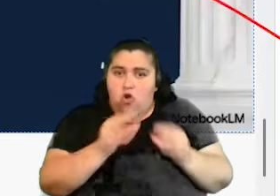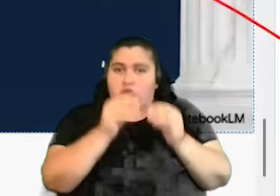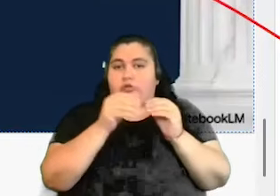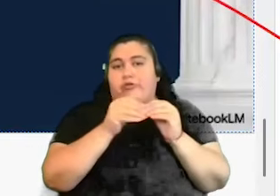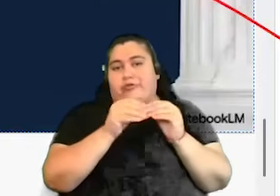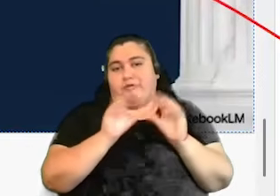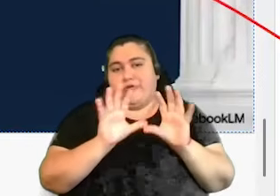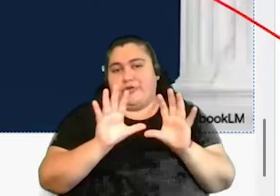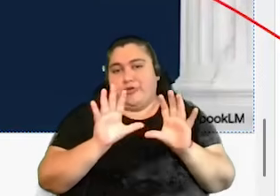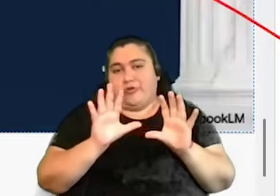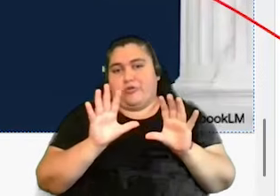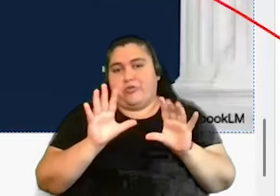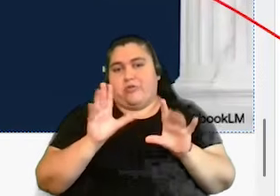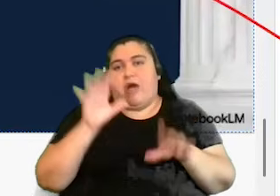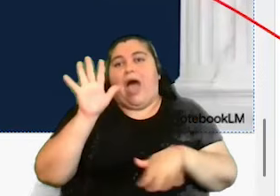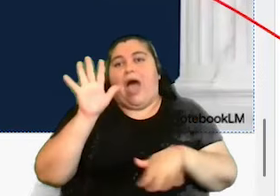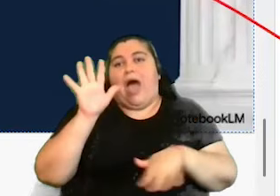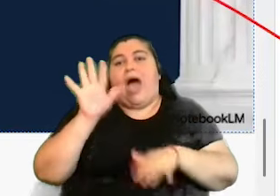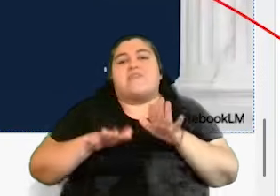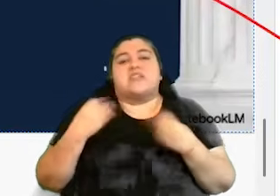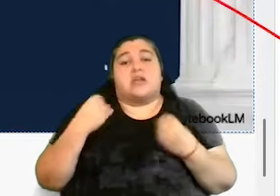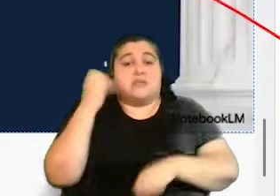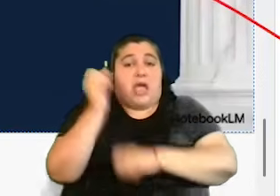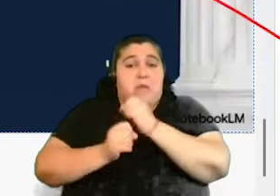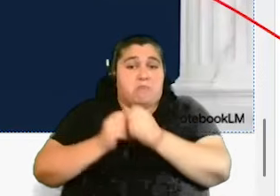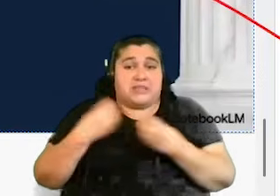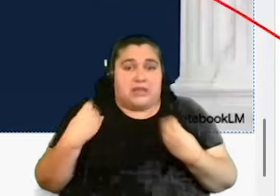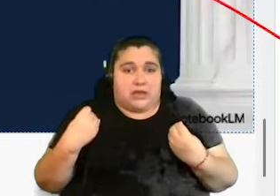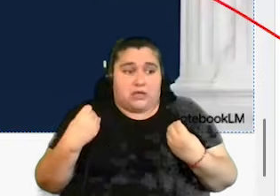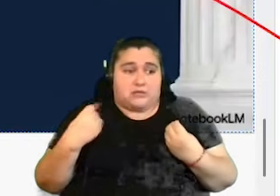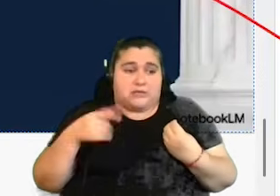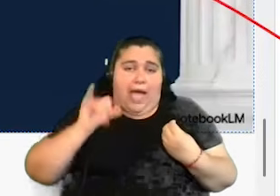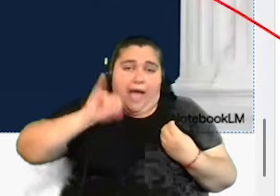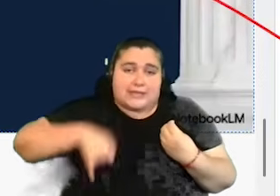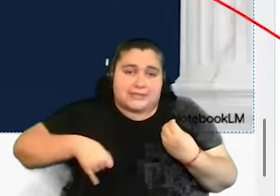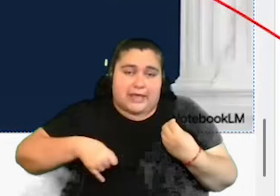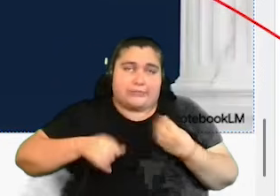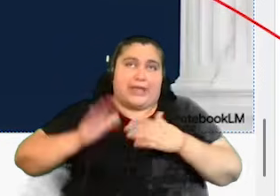tomen riesgo y no paguen impuestos. O sea, entre los 3 años de prescripción,